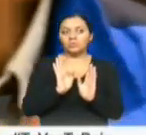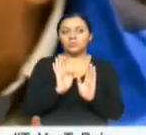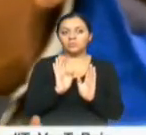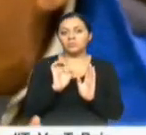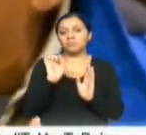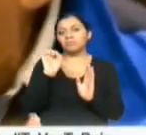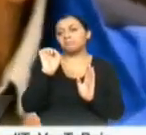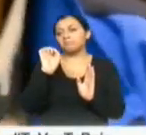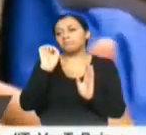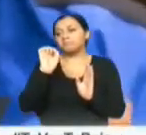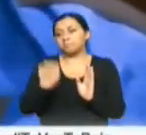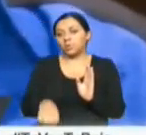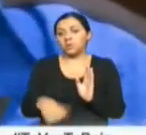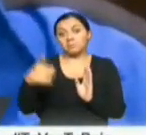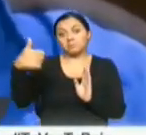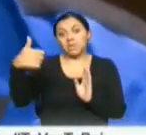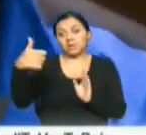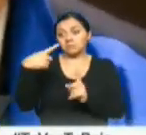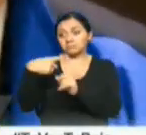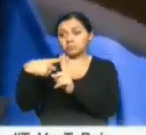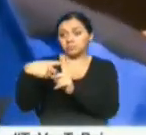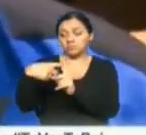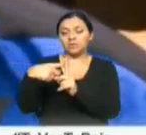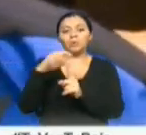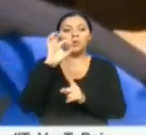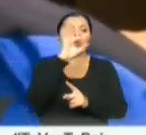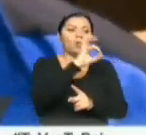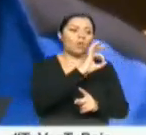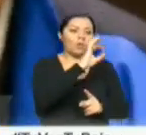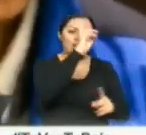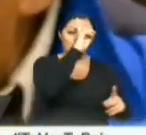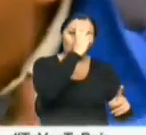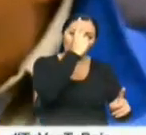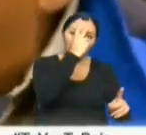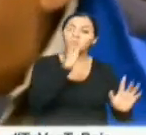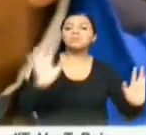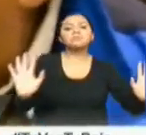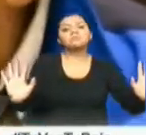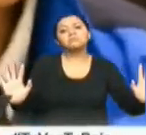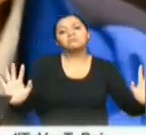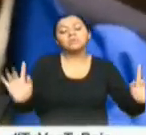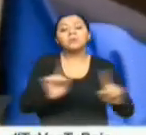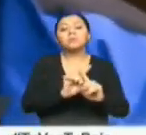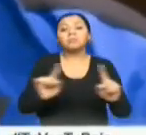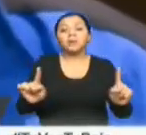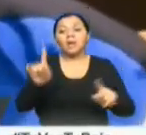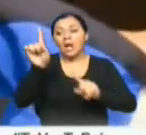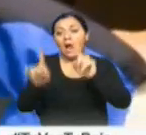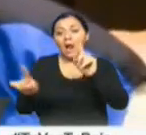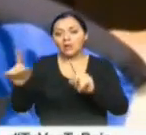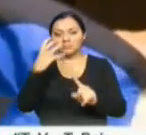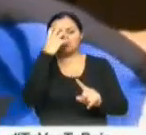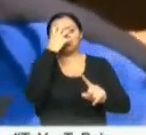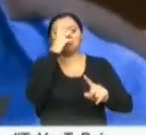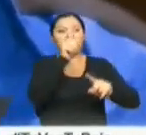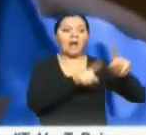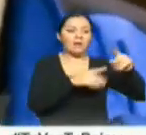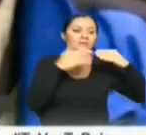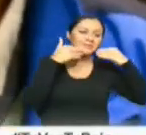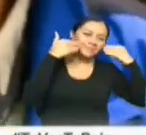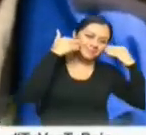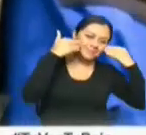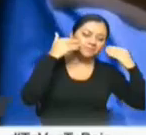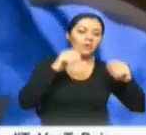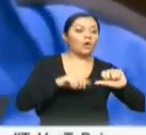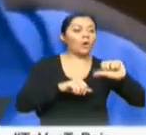Podrá estar acertada o no. Y unos la verán de una forma y otros de otro. Pero